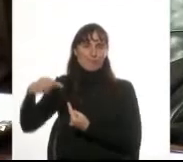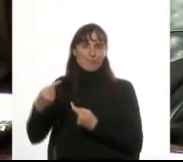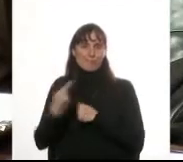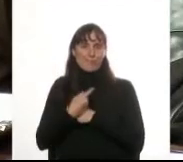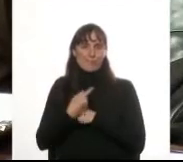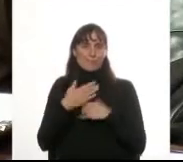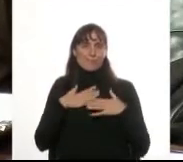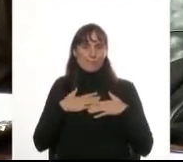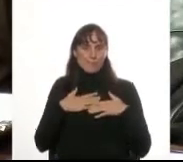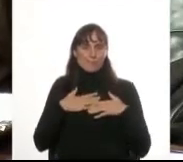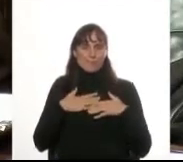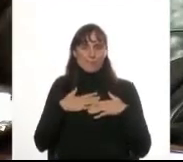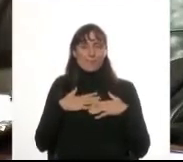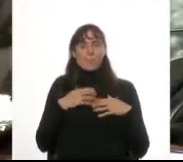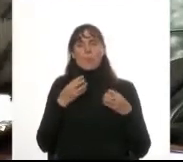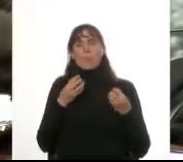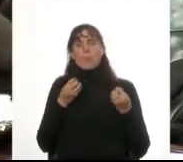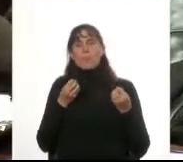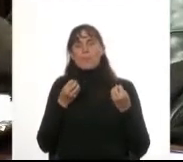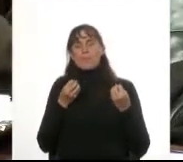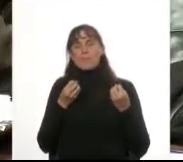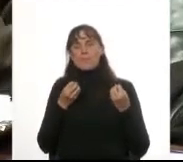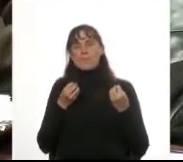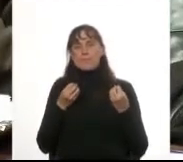Por encima de todas las cosas,